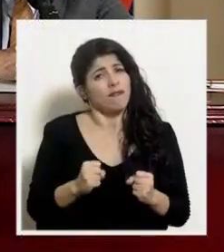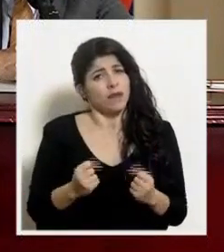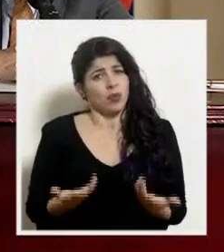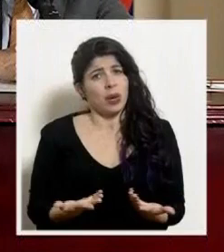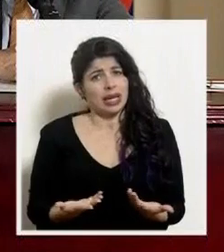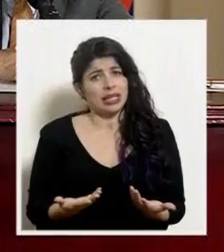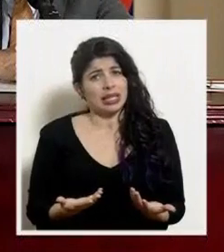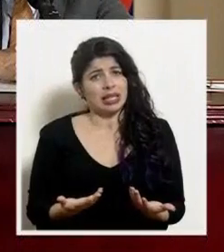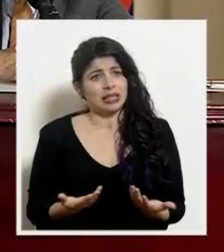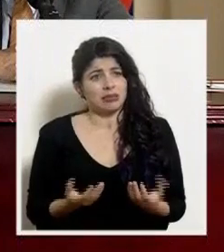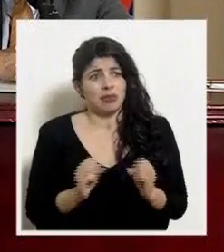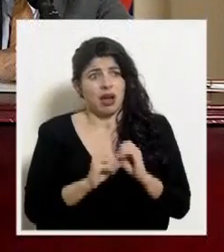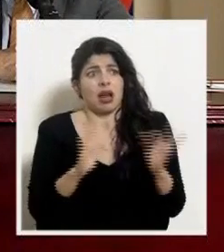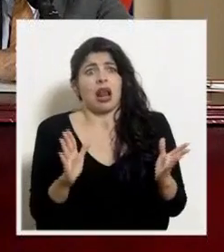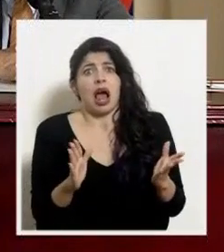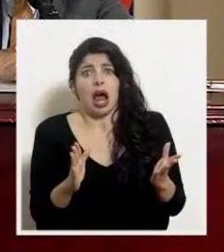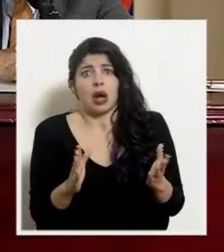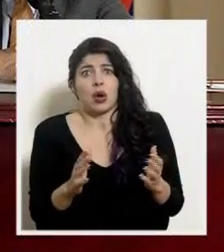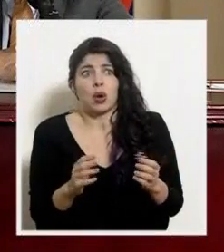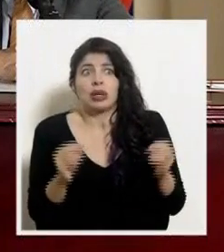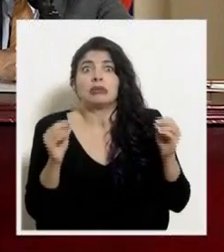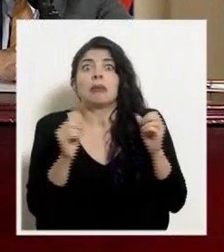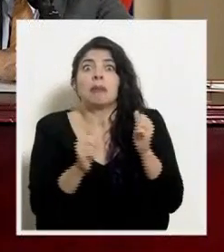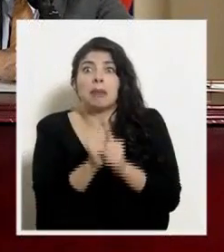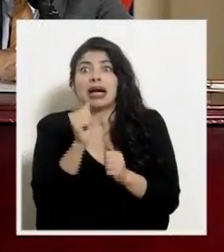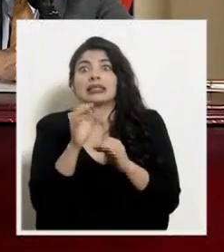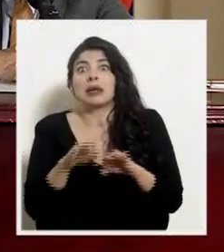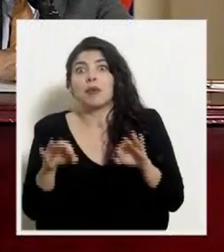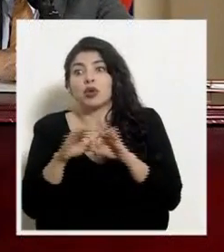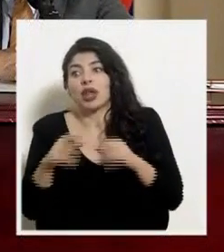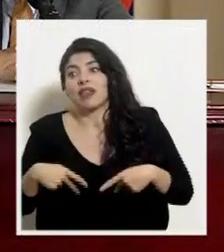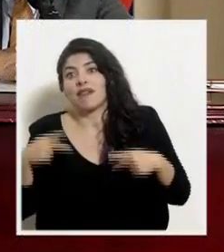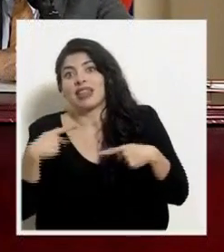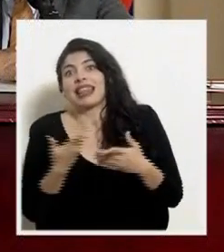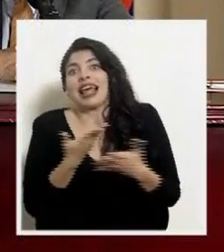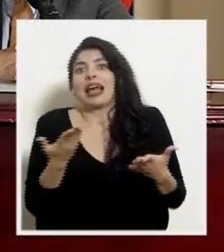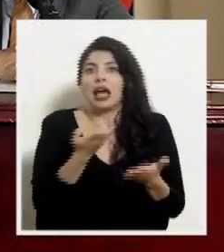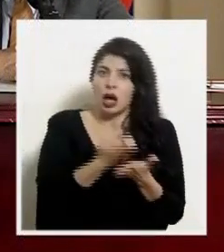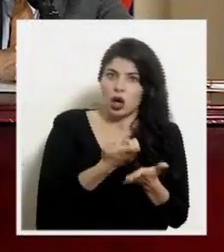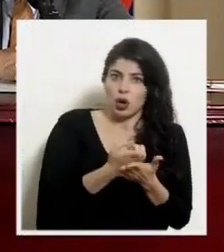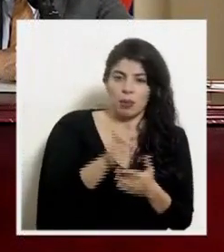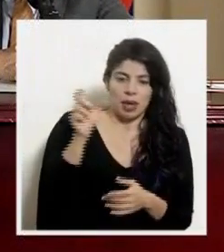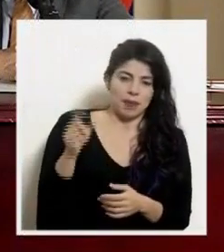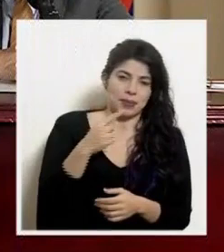claro que importa más que la economía que las vidas humanas, dice el colega.